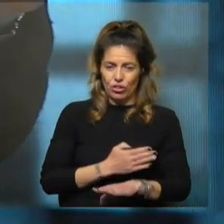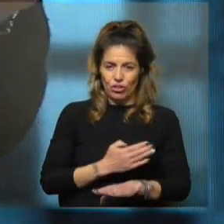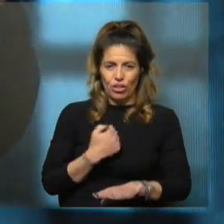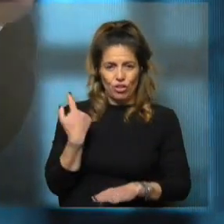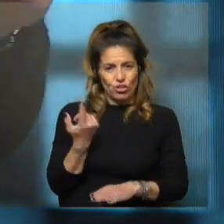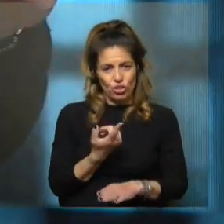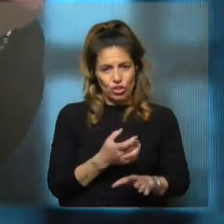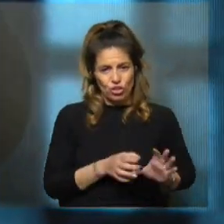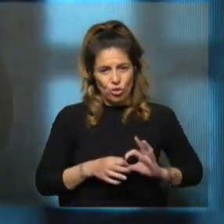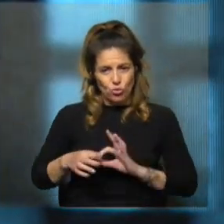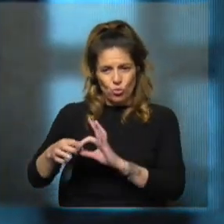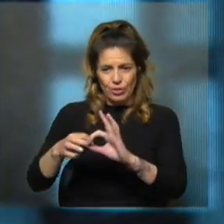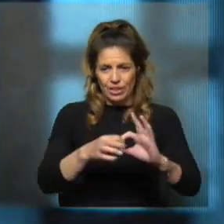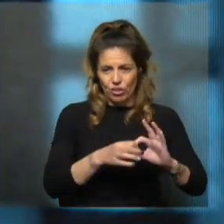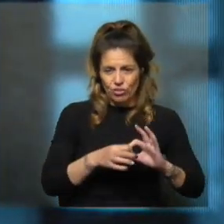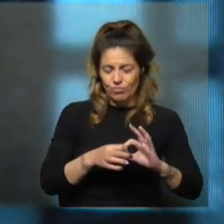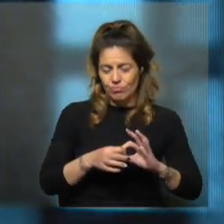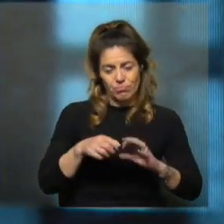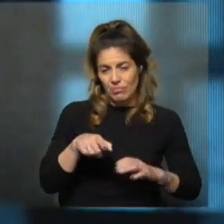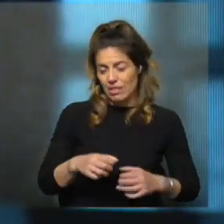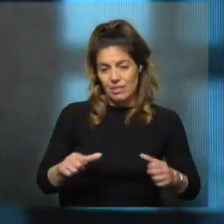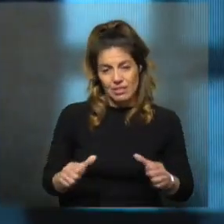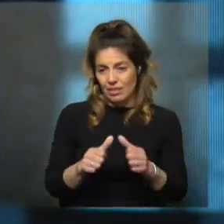hermandad absoluta y así fue